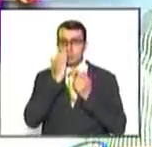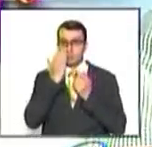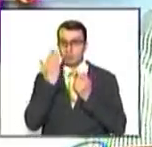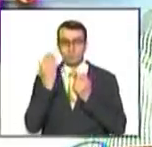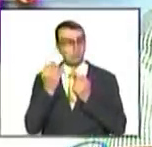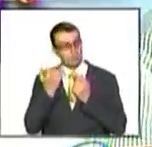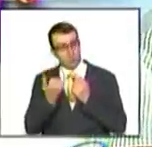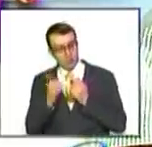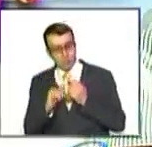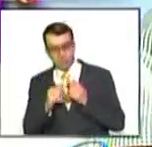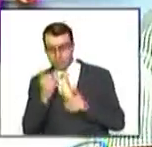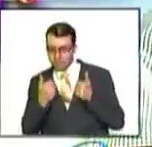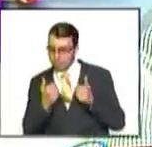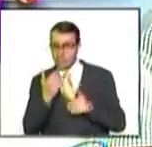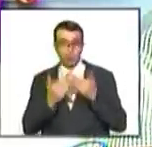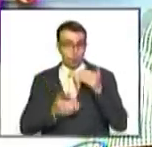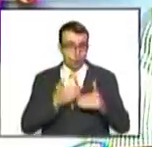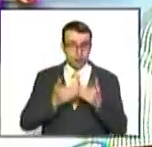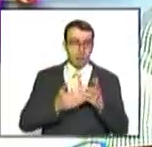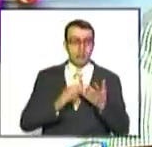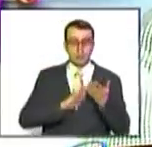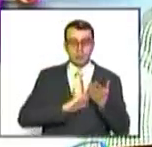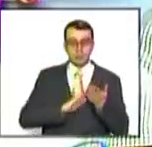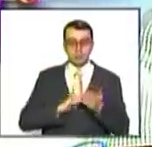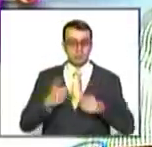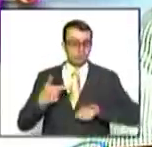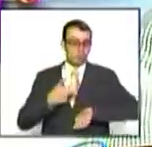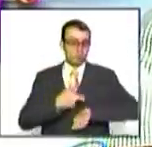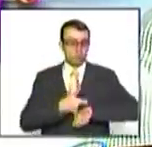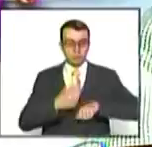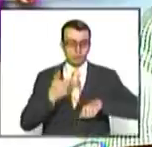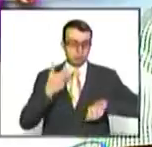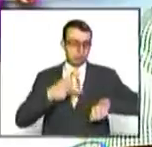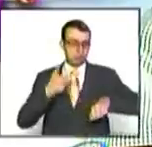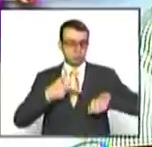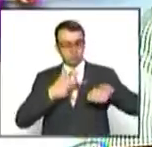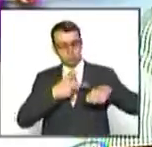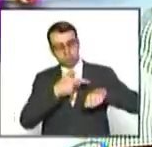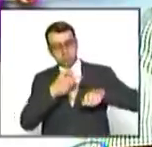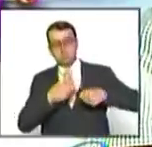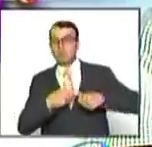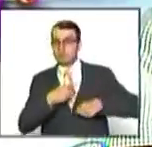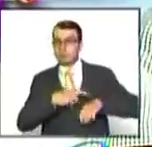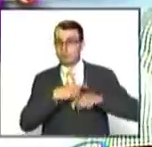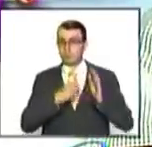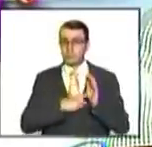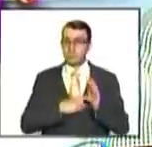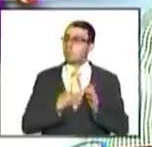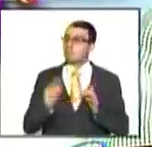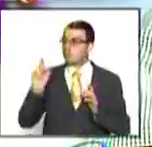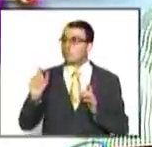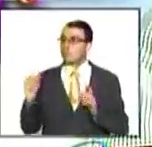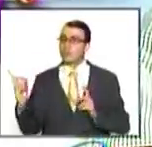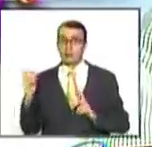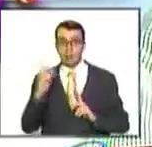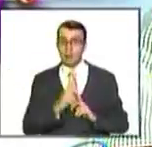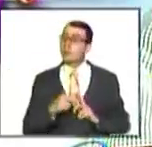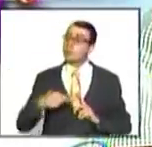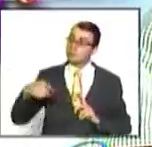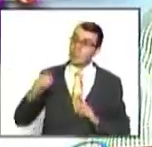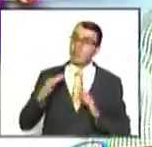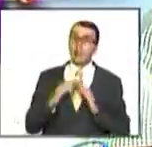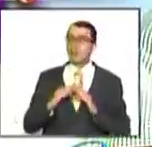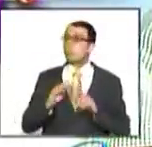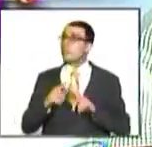bien conformadas en lo que le estamos aplicando y desde luego cada terapia el paciente lo mandamos a ejercitarse. Ese